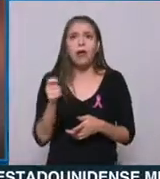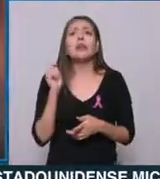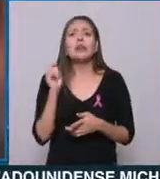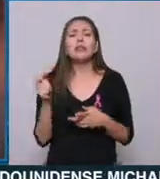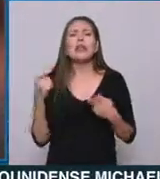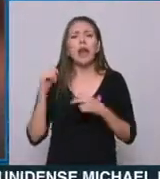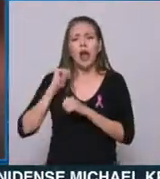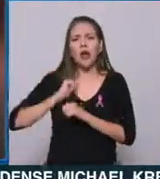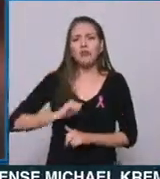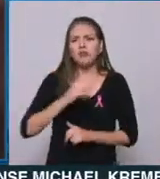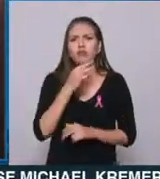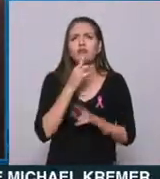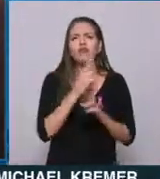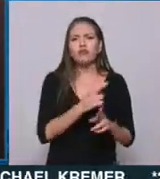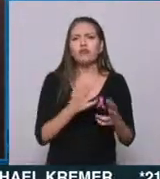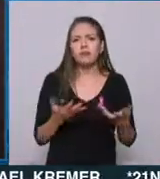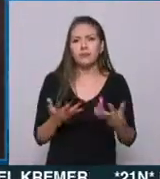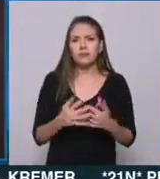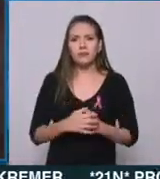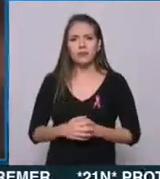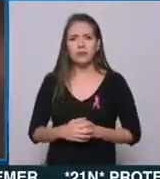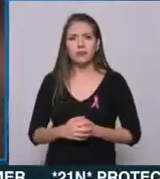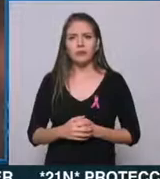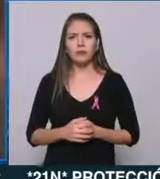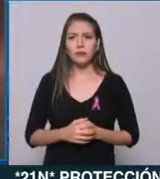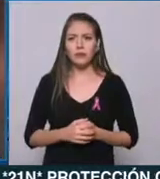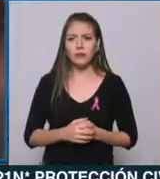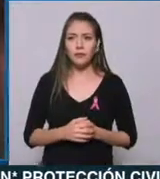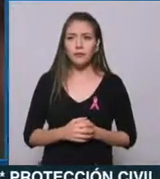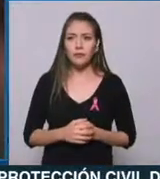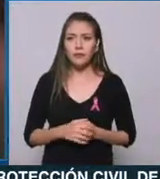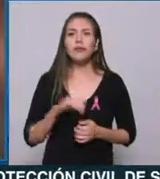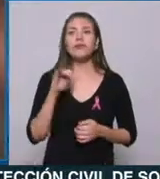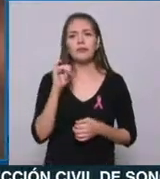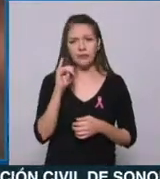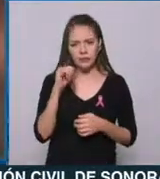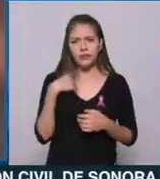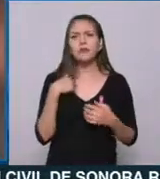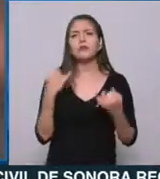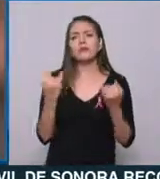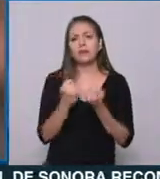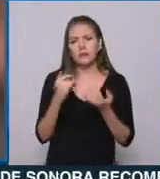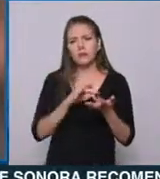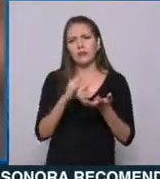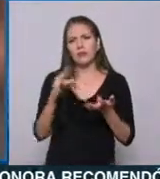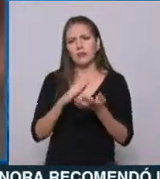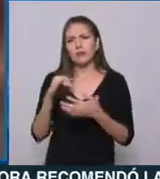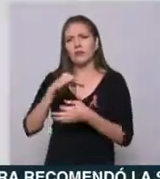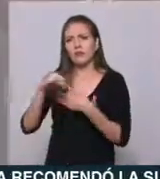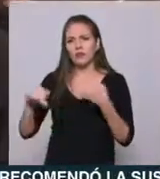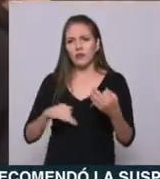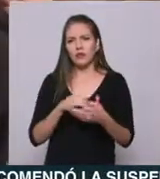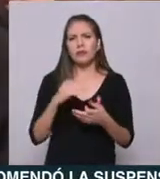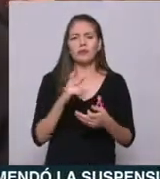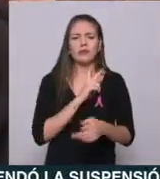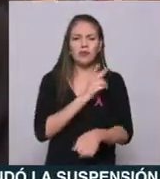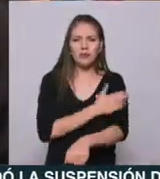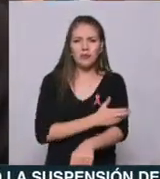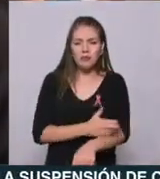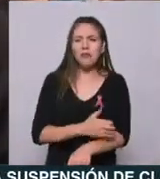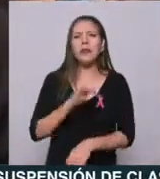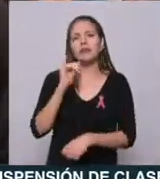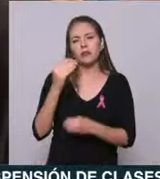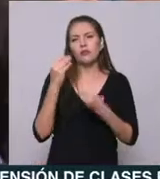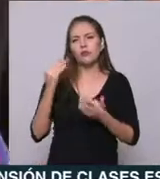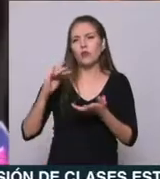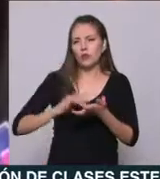respondido? Por supuesto, mira, también pues agradecer el apoyo de todos los compañeros, porque la verdad es que sí nos han apoyado